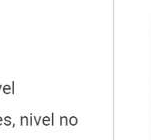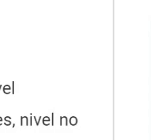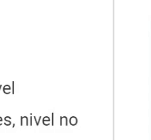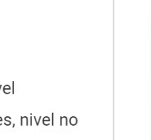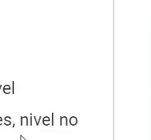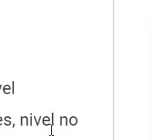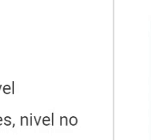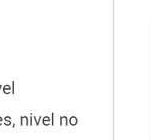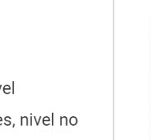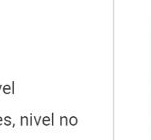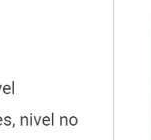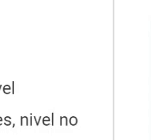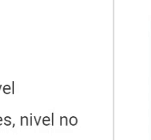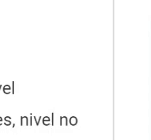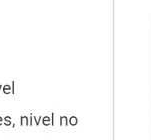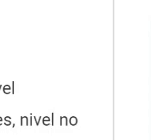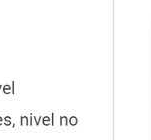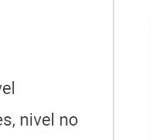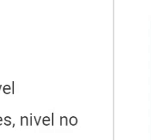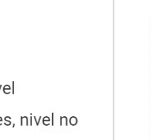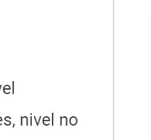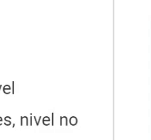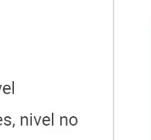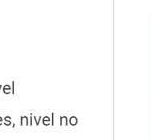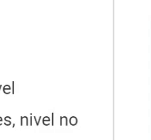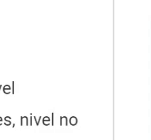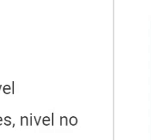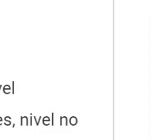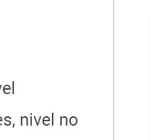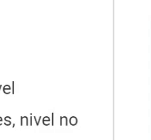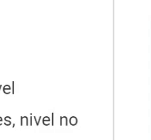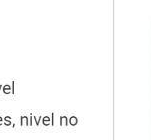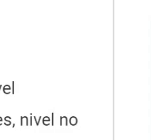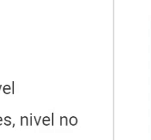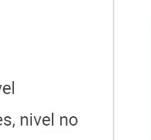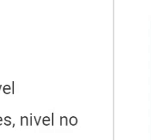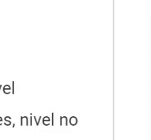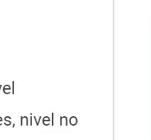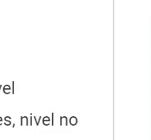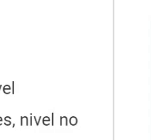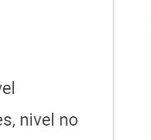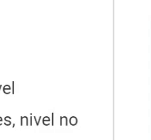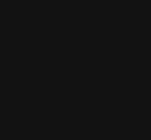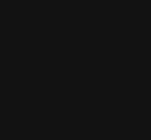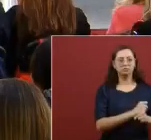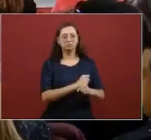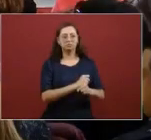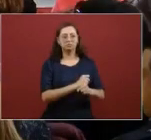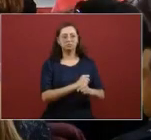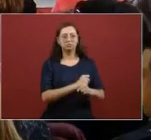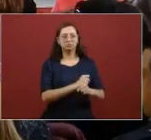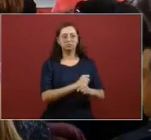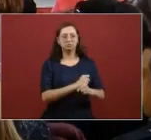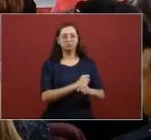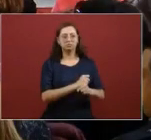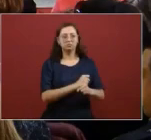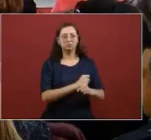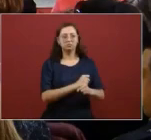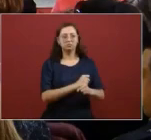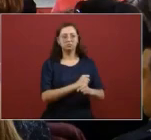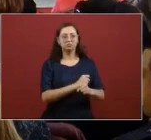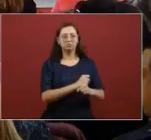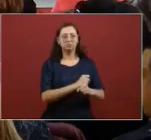18.98 unidades, nivel no visto desde octubre del año pasado. Hoy López Obrador